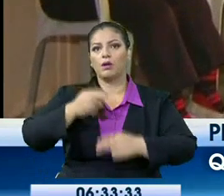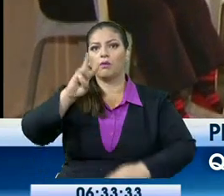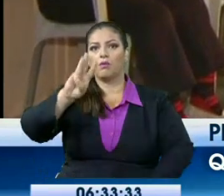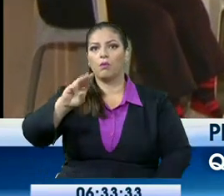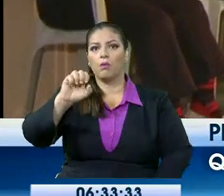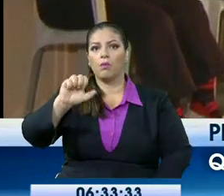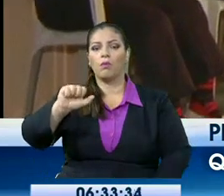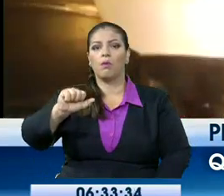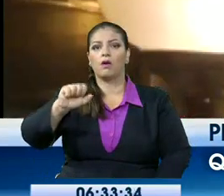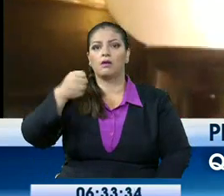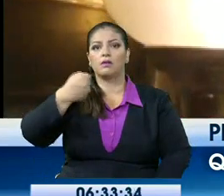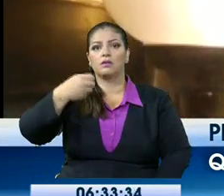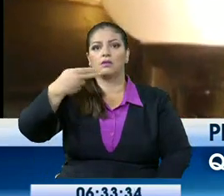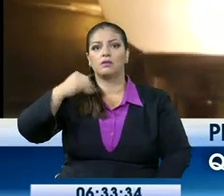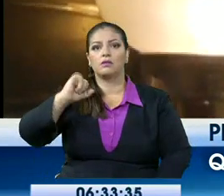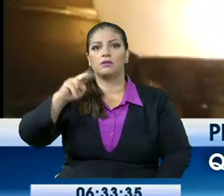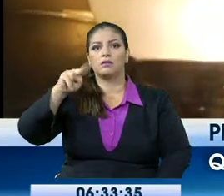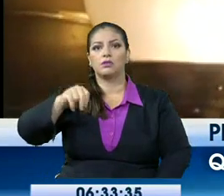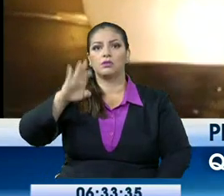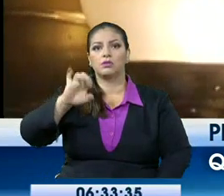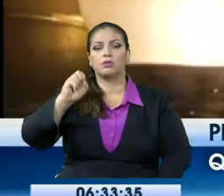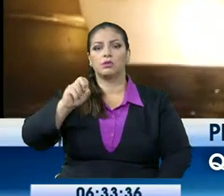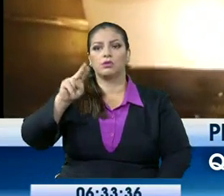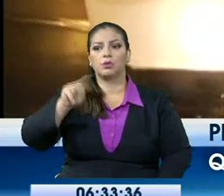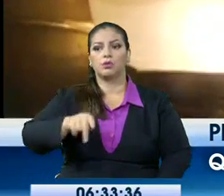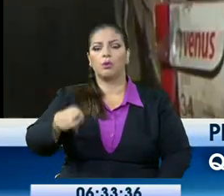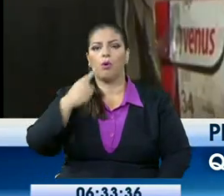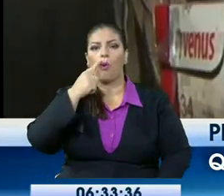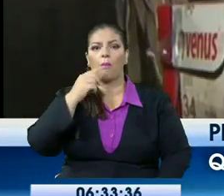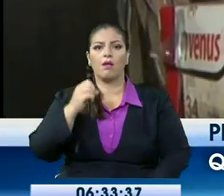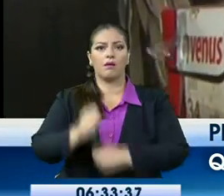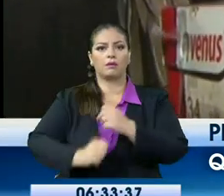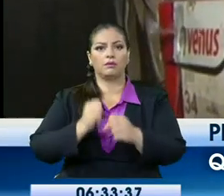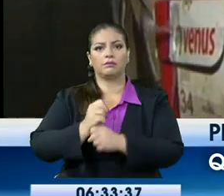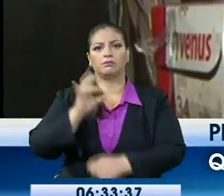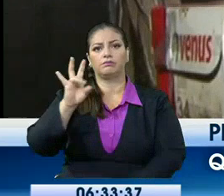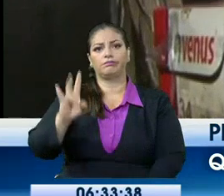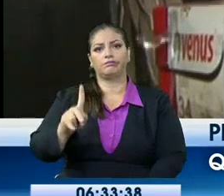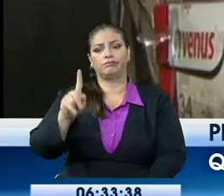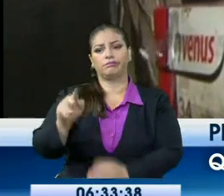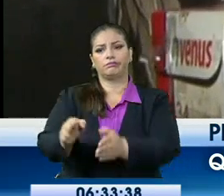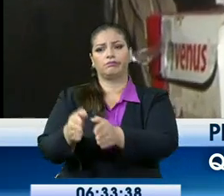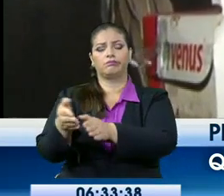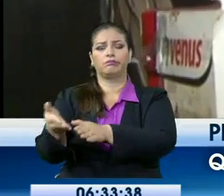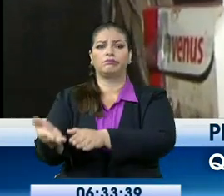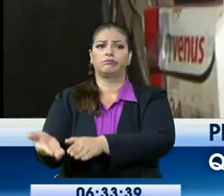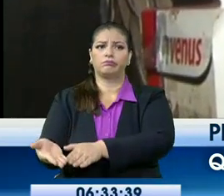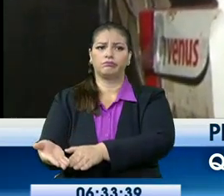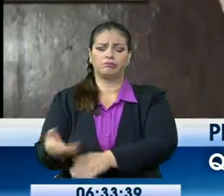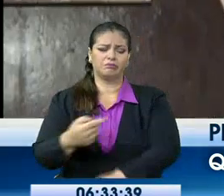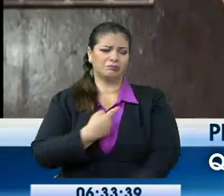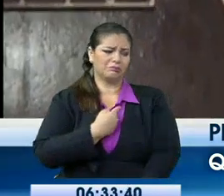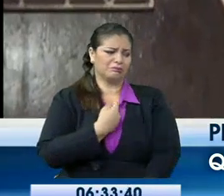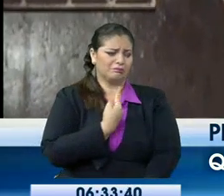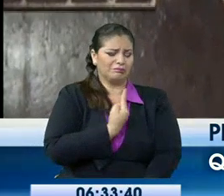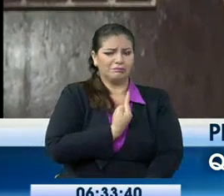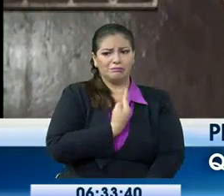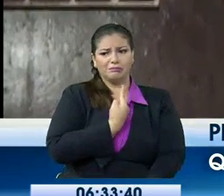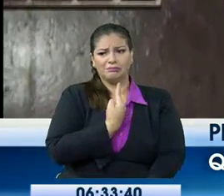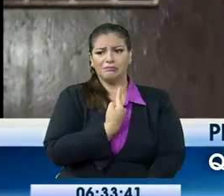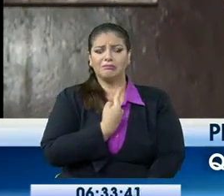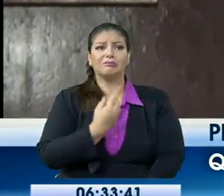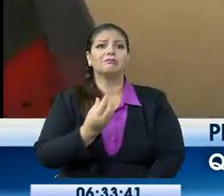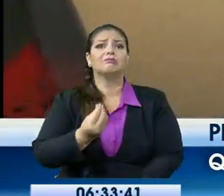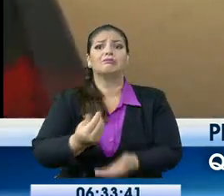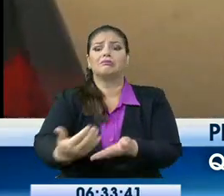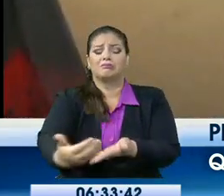tristeza y preocupación decidió rezar y pedir colaboración a los vecinos y transeúntes del barrio de las calles 11 y Colón, en el suroeste de